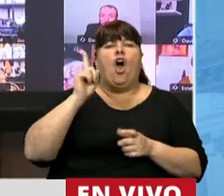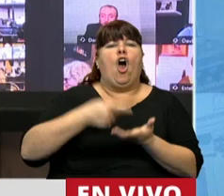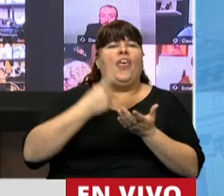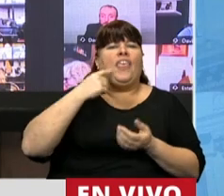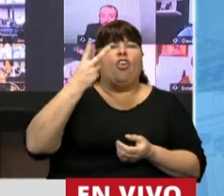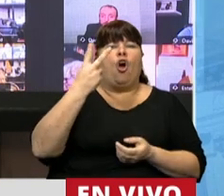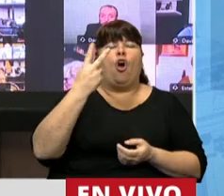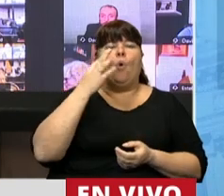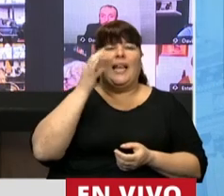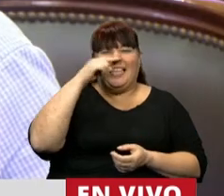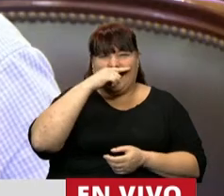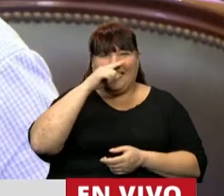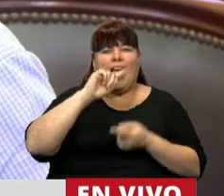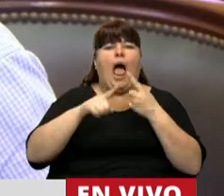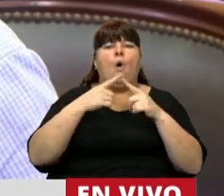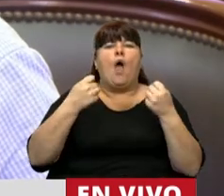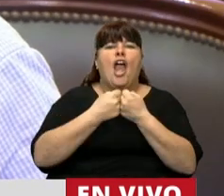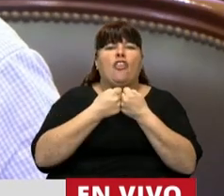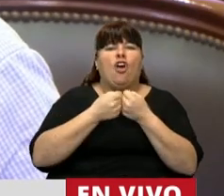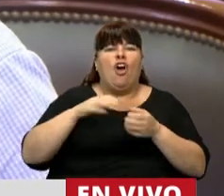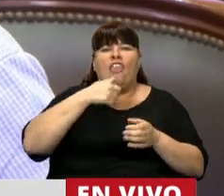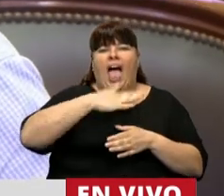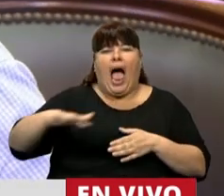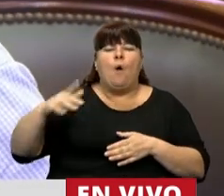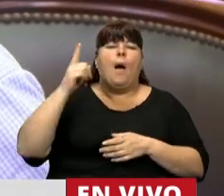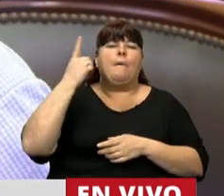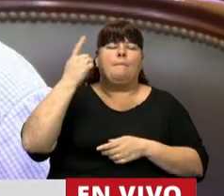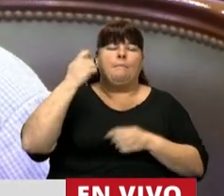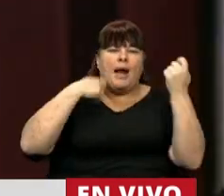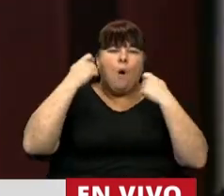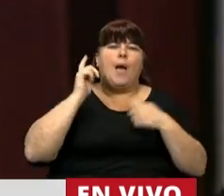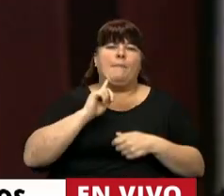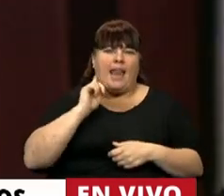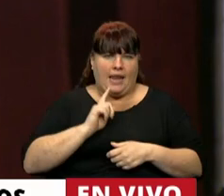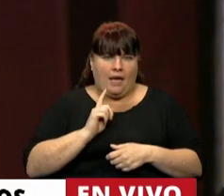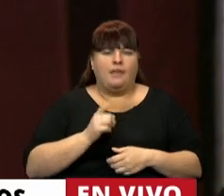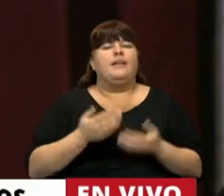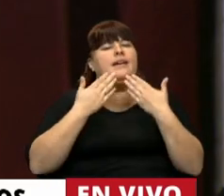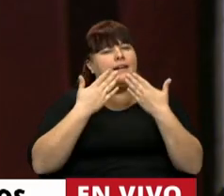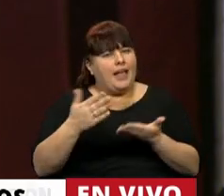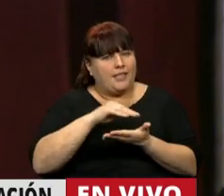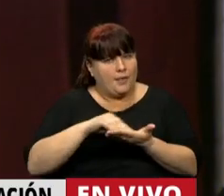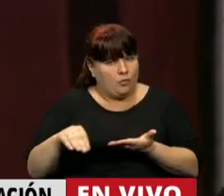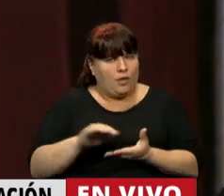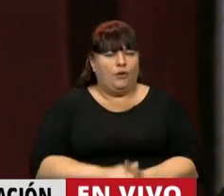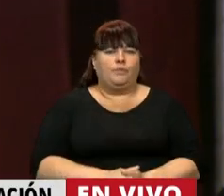día 247, el convenio vinculado de la hidrovía Paraná-Paraguay. Gracias,